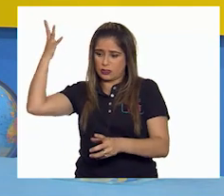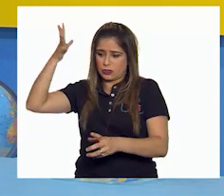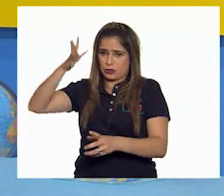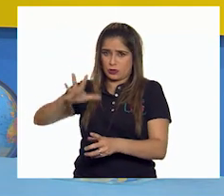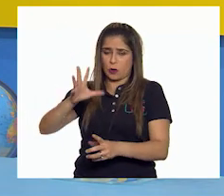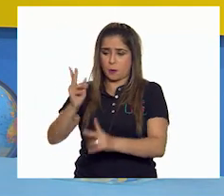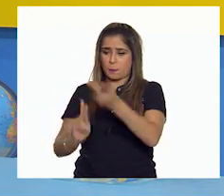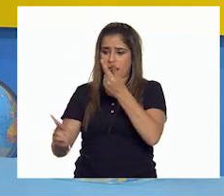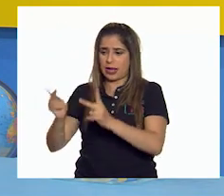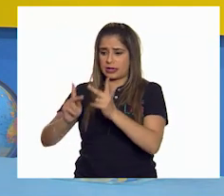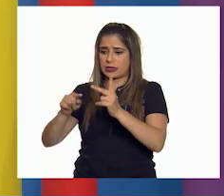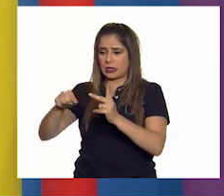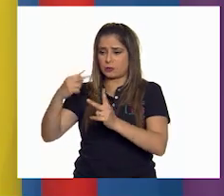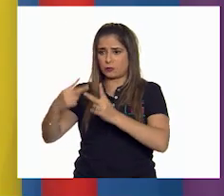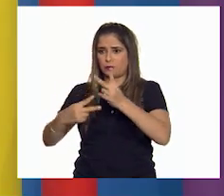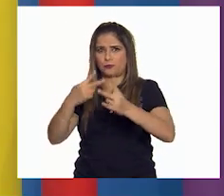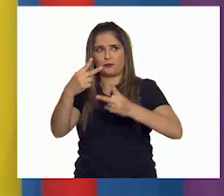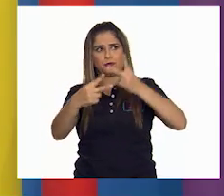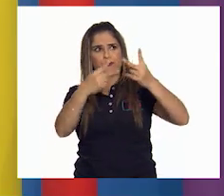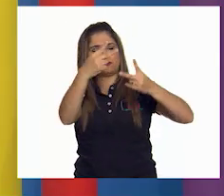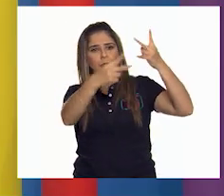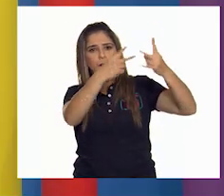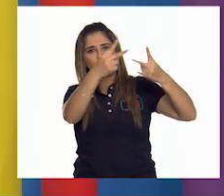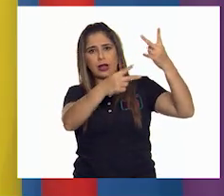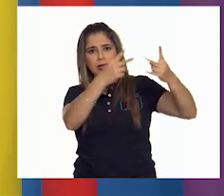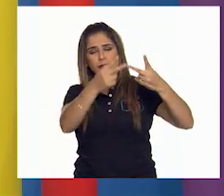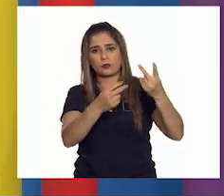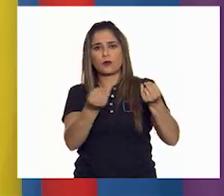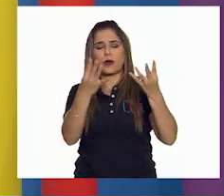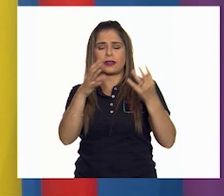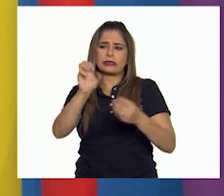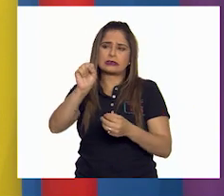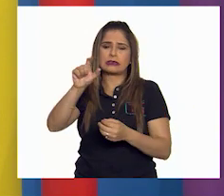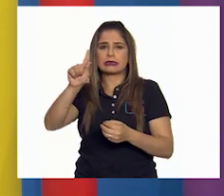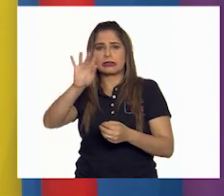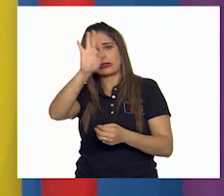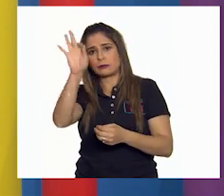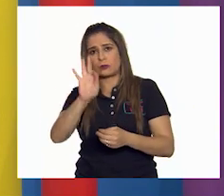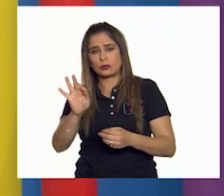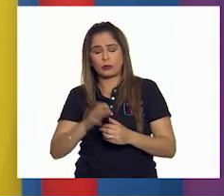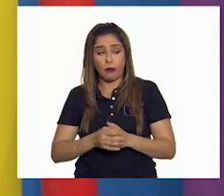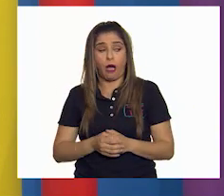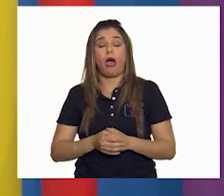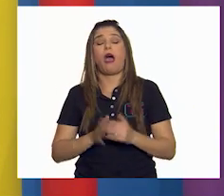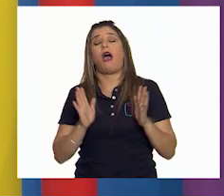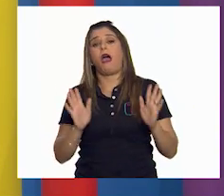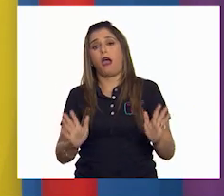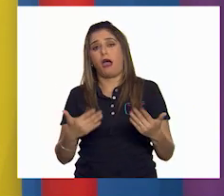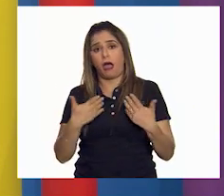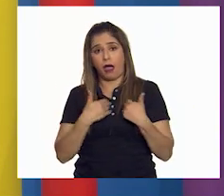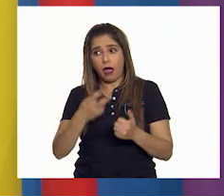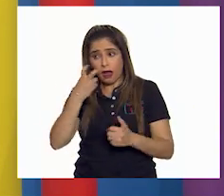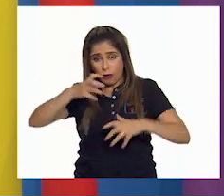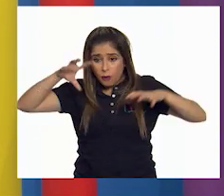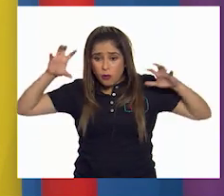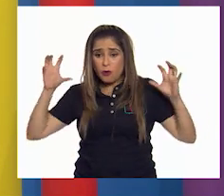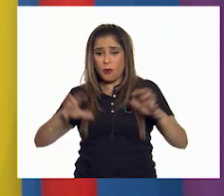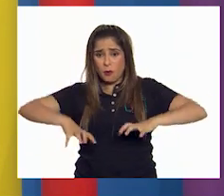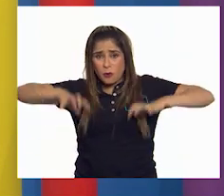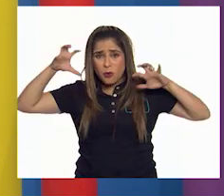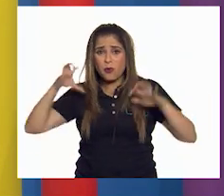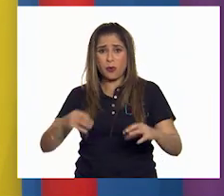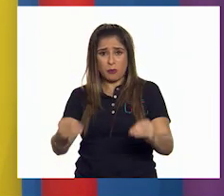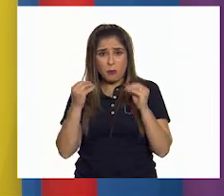unos 70%. Uy, pues me imagino que es una de las razones por las que llueve muchísimo en regiones donde